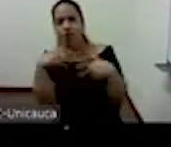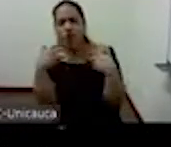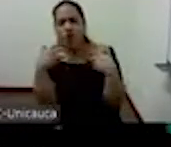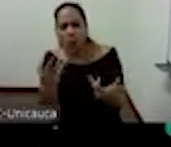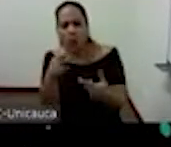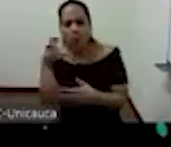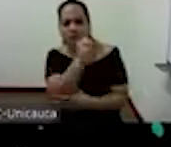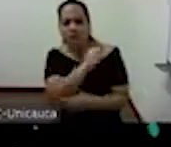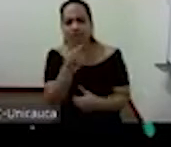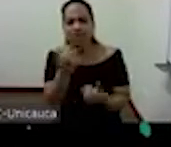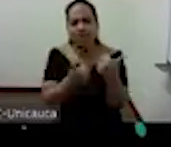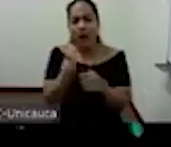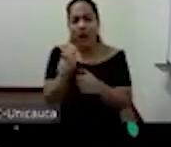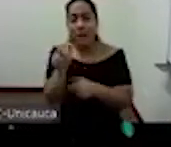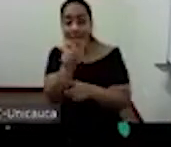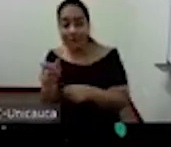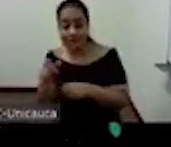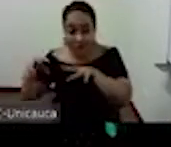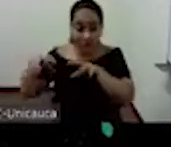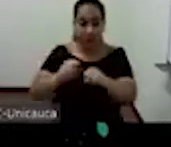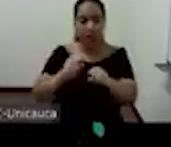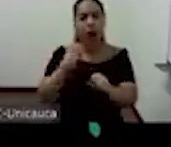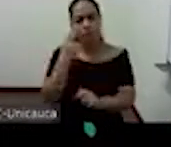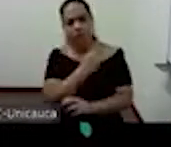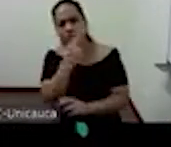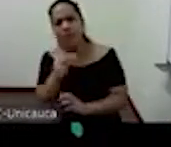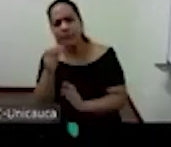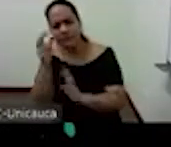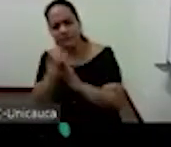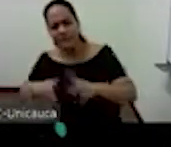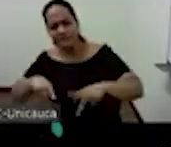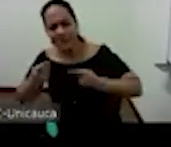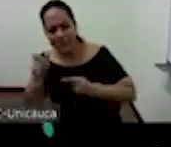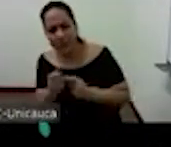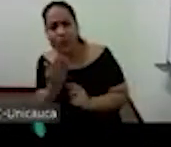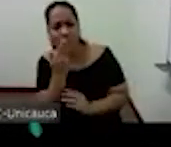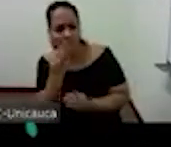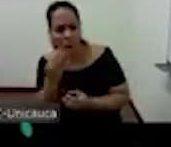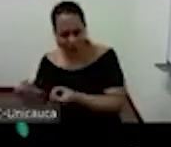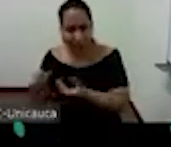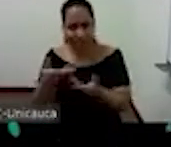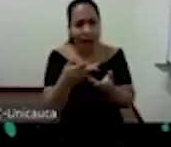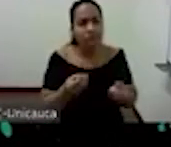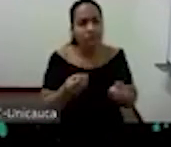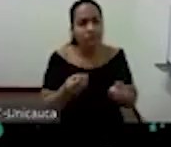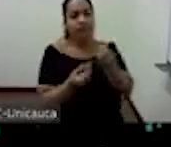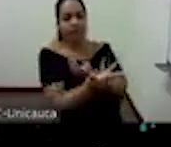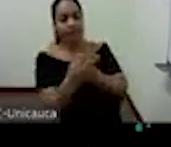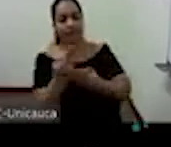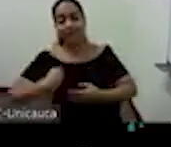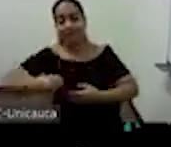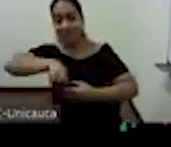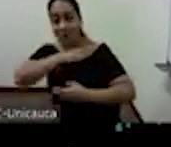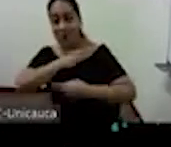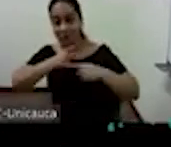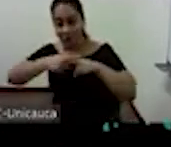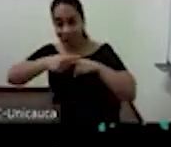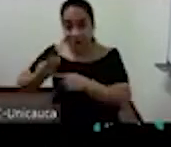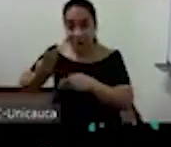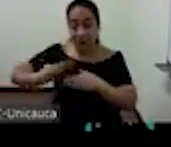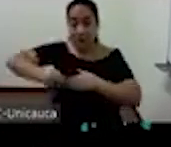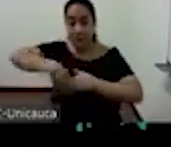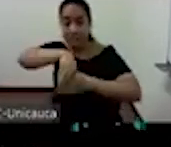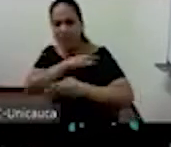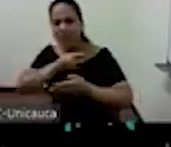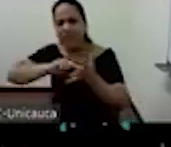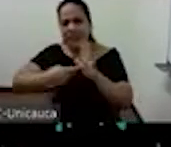el colonizador promete la vida del marido de la mujer indígena a cambio de un poncho. Y este poncho lo que simboliza